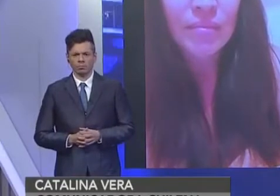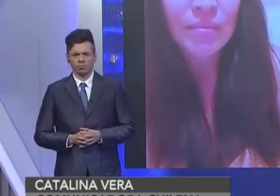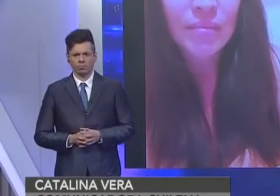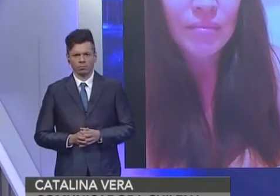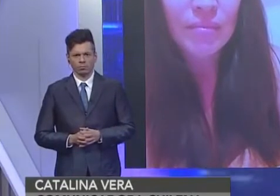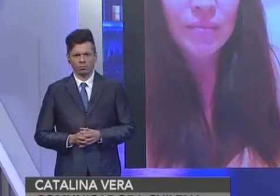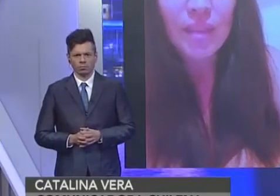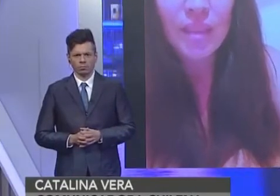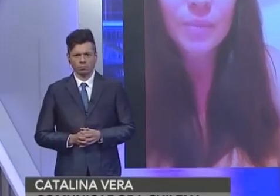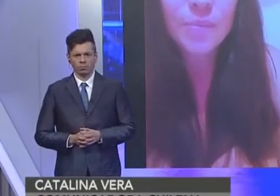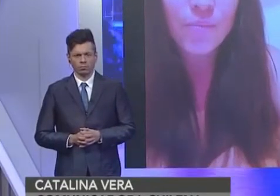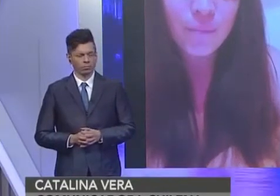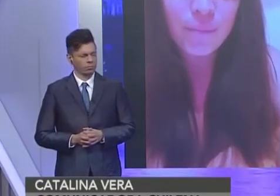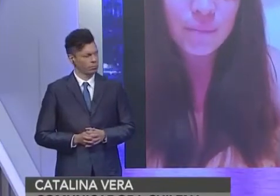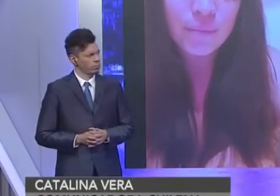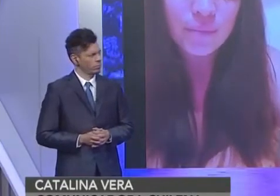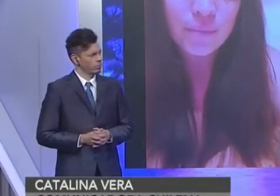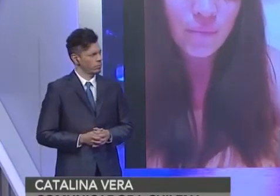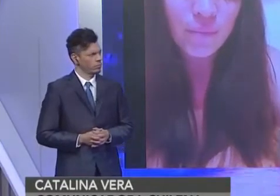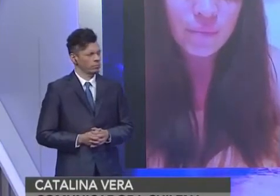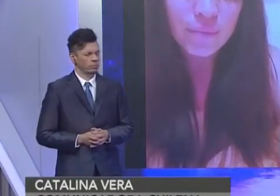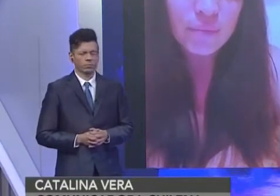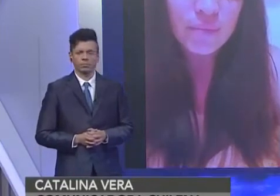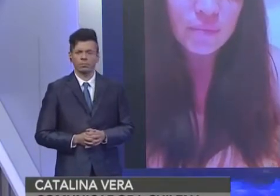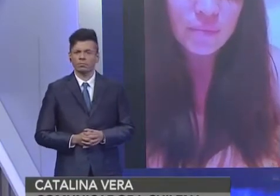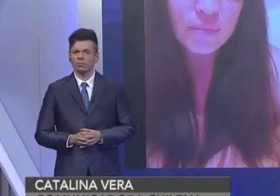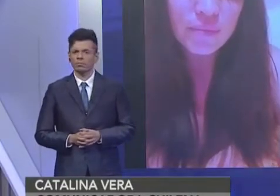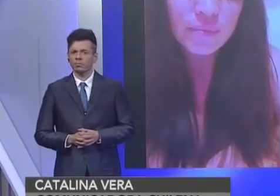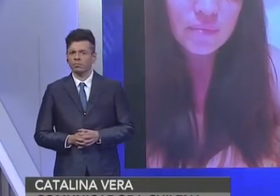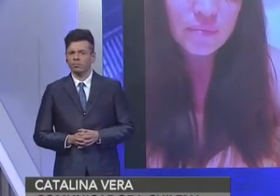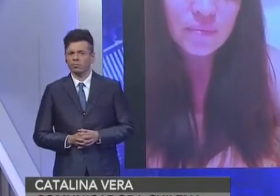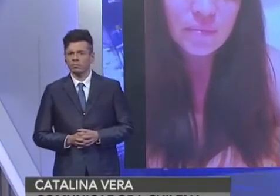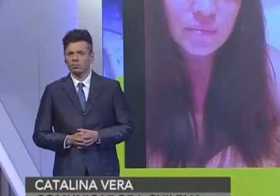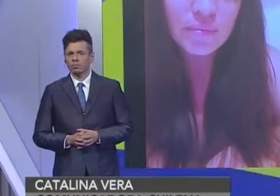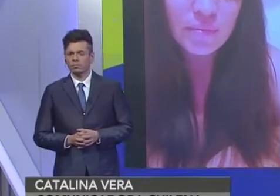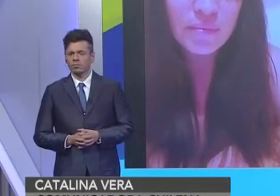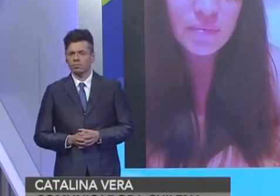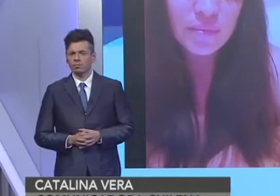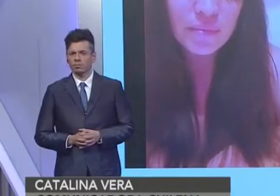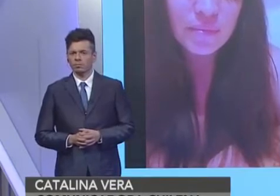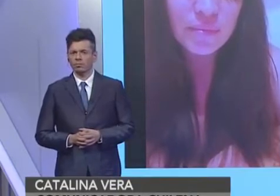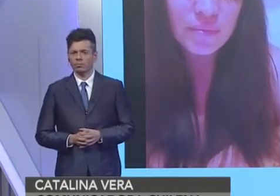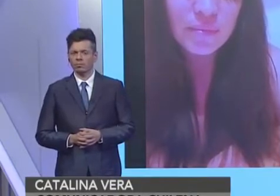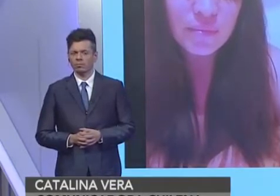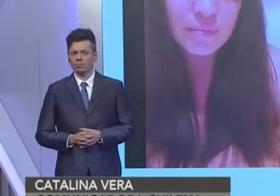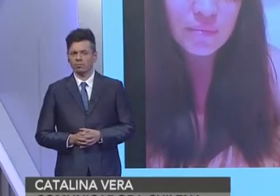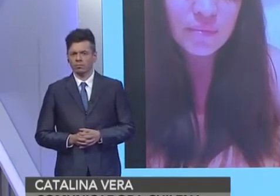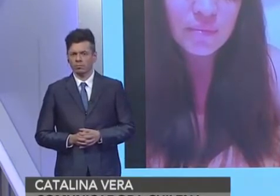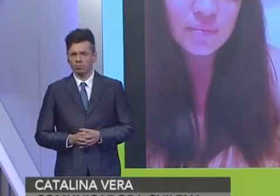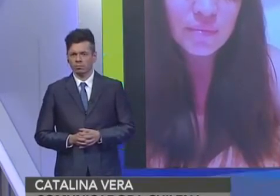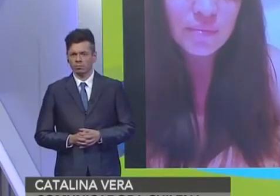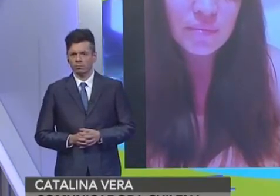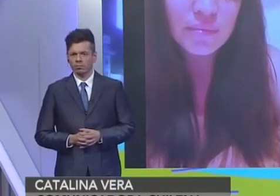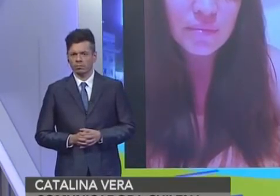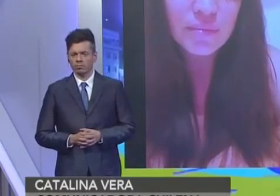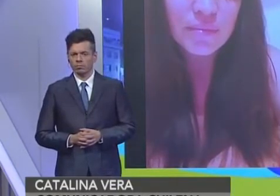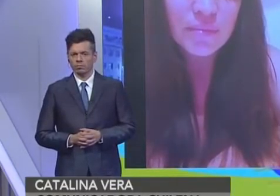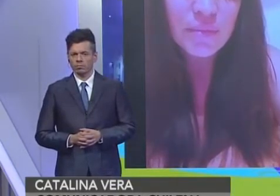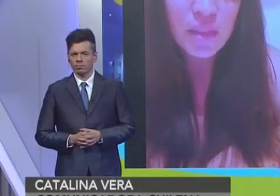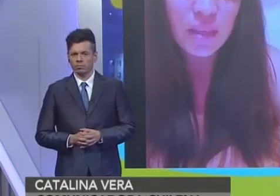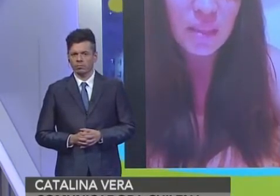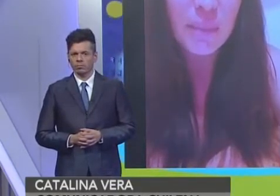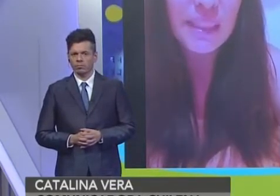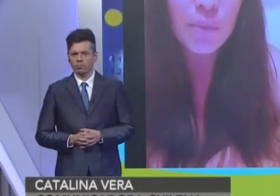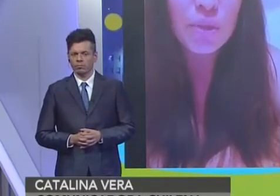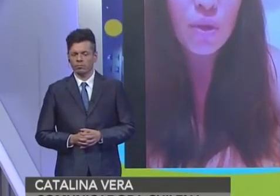ingresar? Porque Chile, Santiago de Chile, es un punto neurálgico también en conexiones de vuelos internacionales.